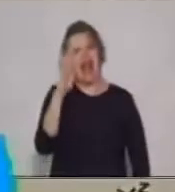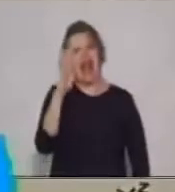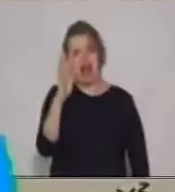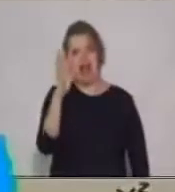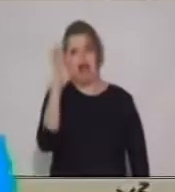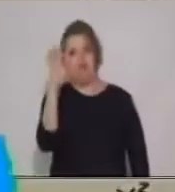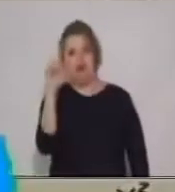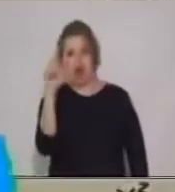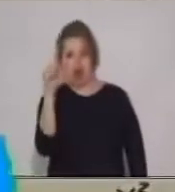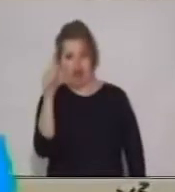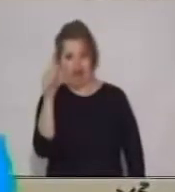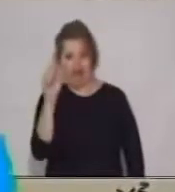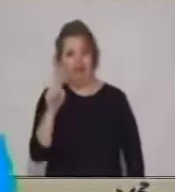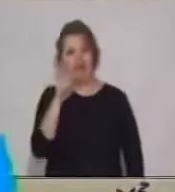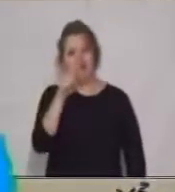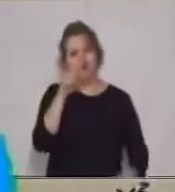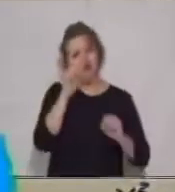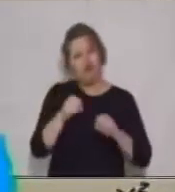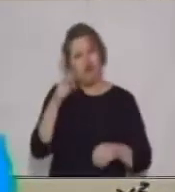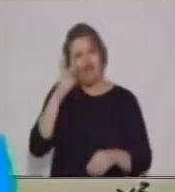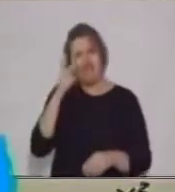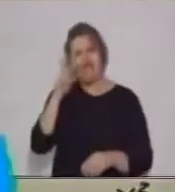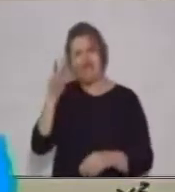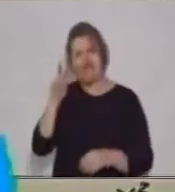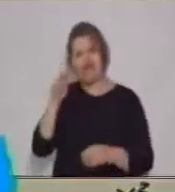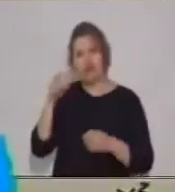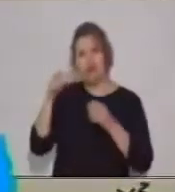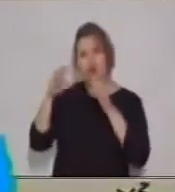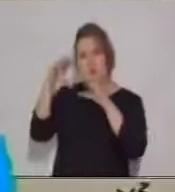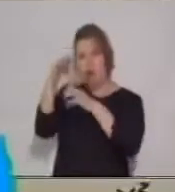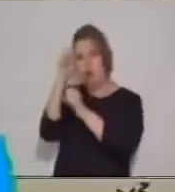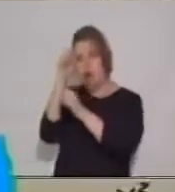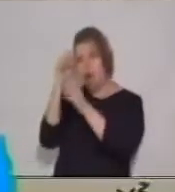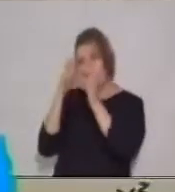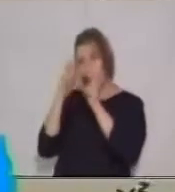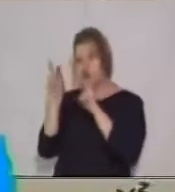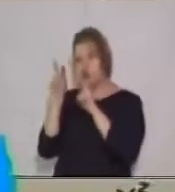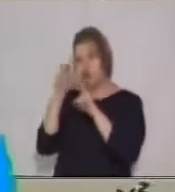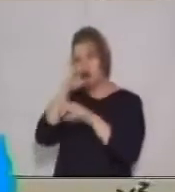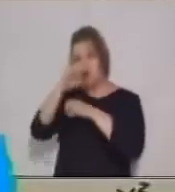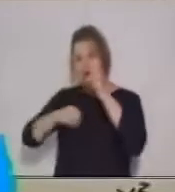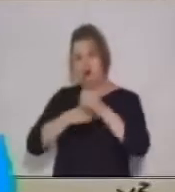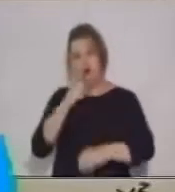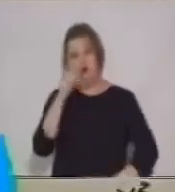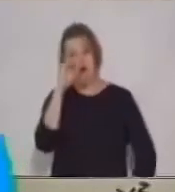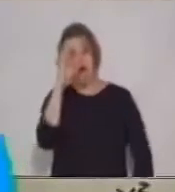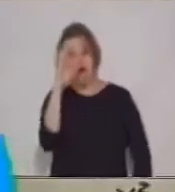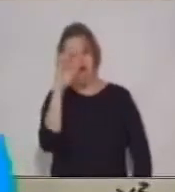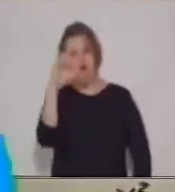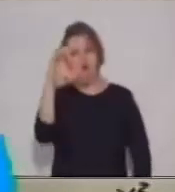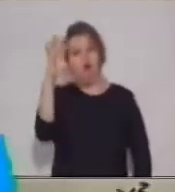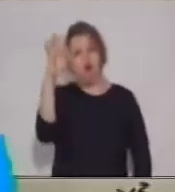simetría con el eje focal. Porque sabemos que por aquí va a estar nuestro eje focal.